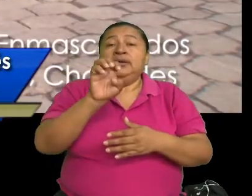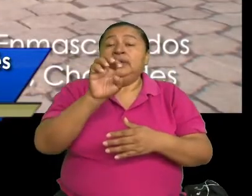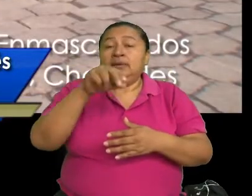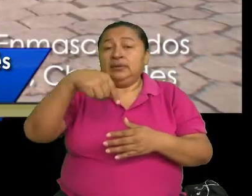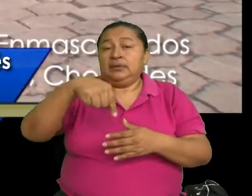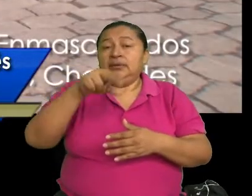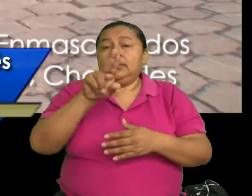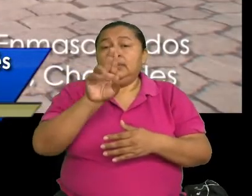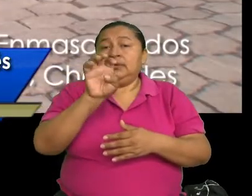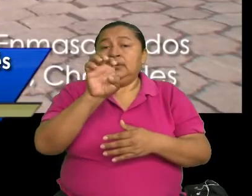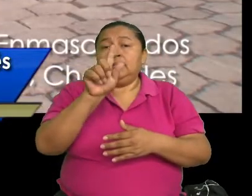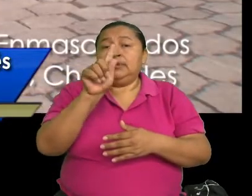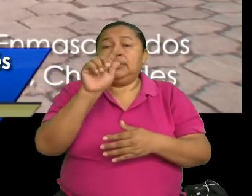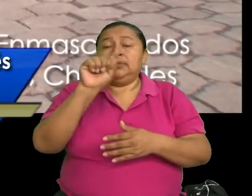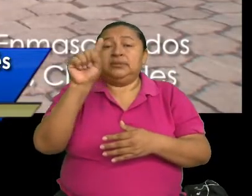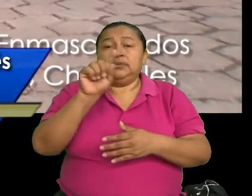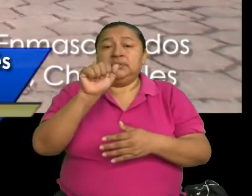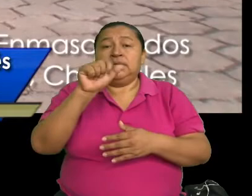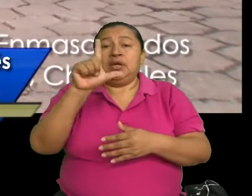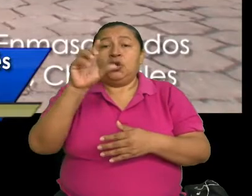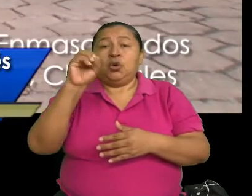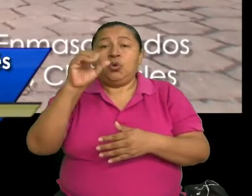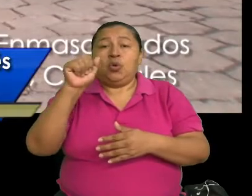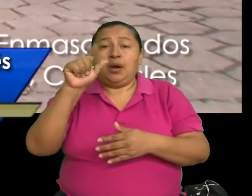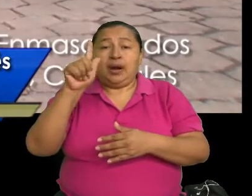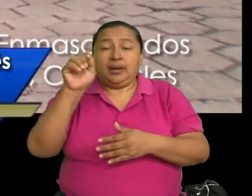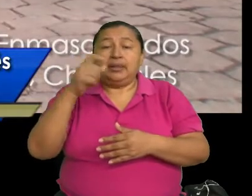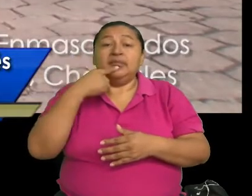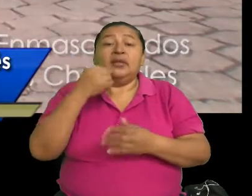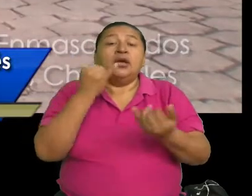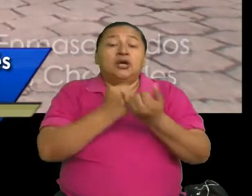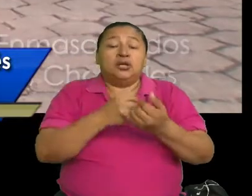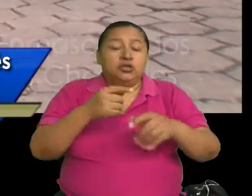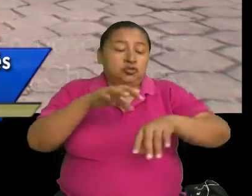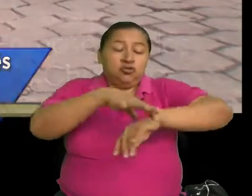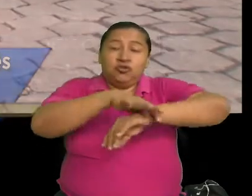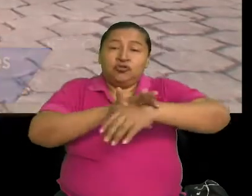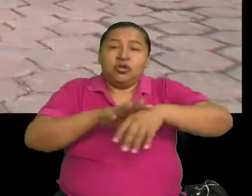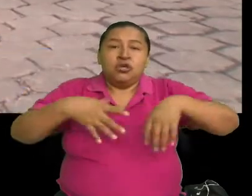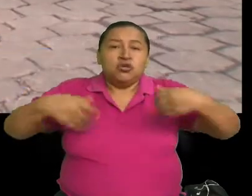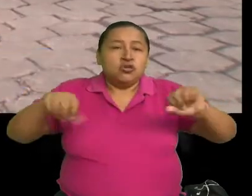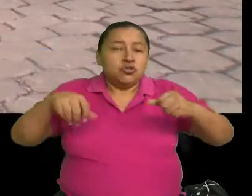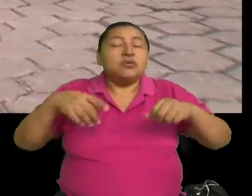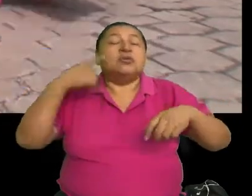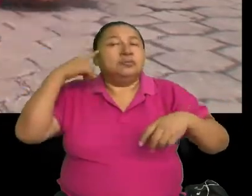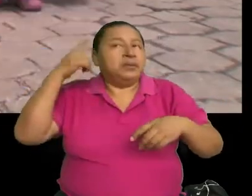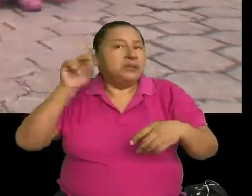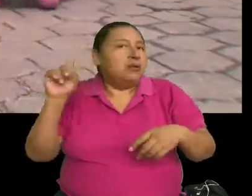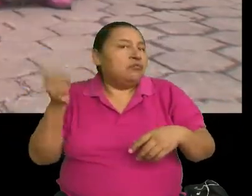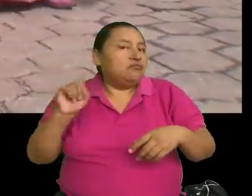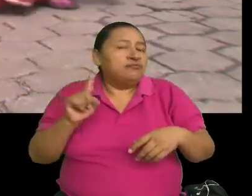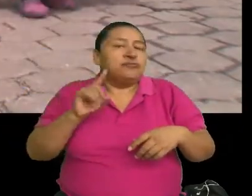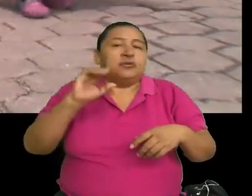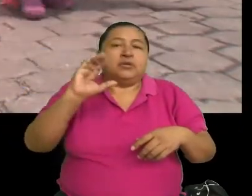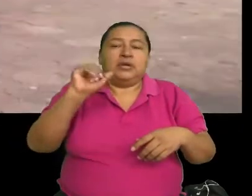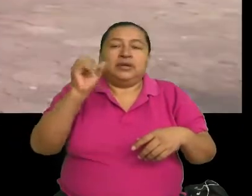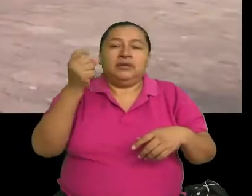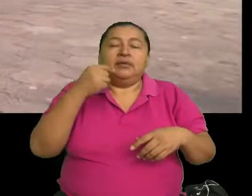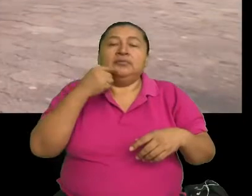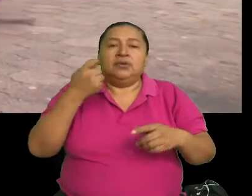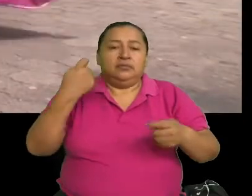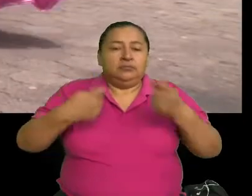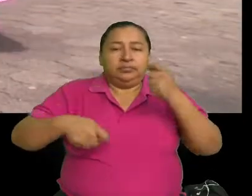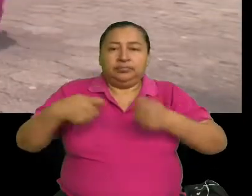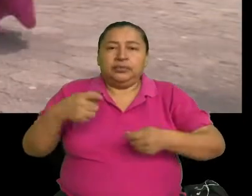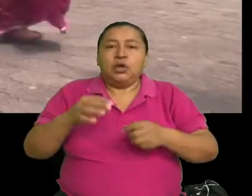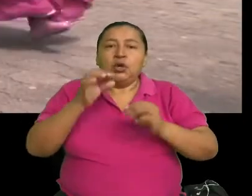resistencia indígena. Y llevan unos chichiles, que puede ser el cascabel. Allí. Y después la música es indígena. Pito y tambor. Nada